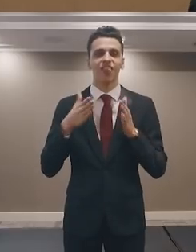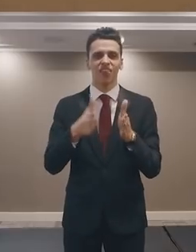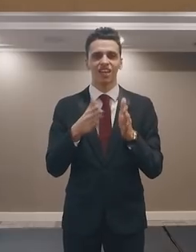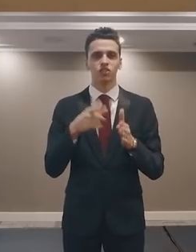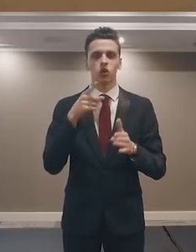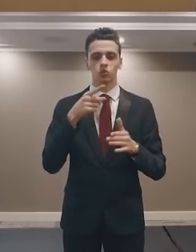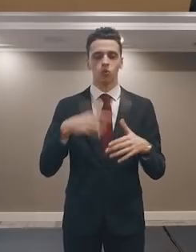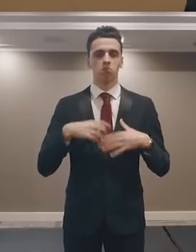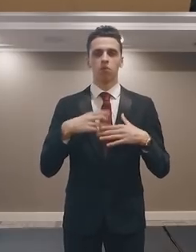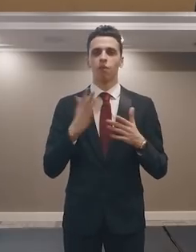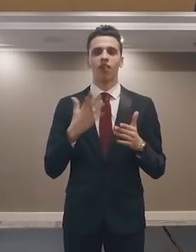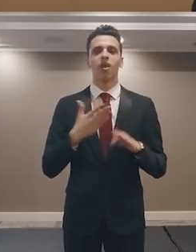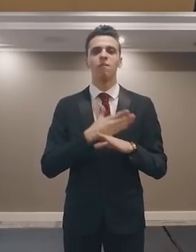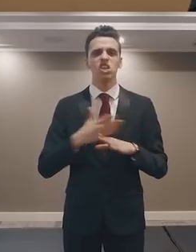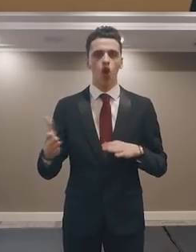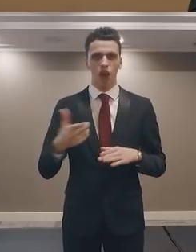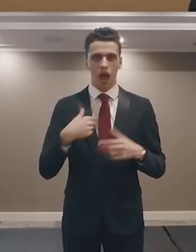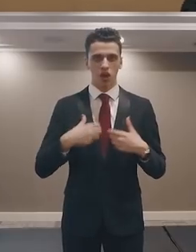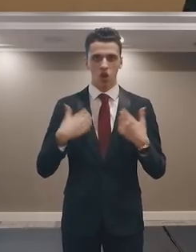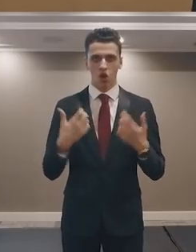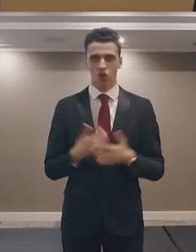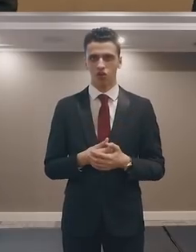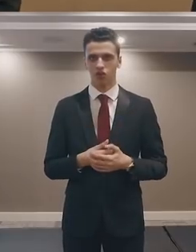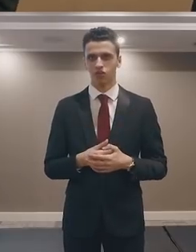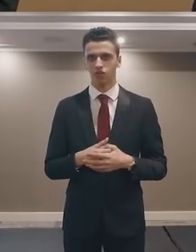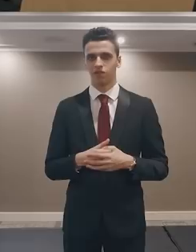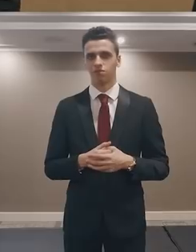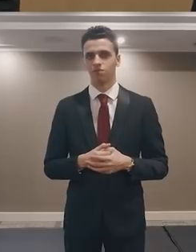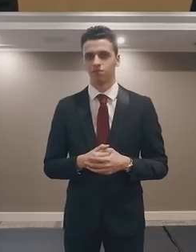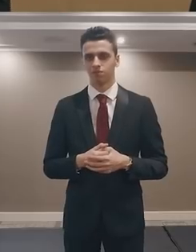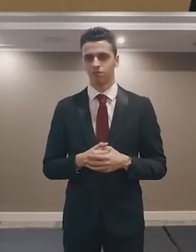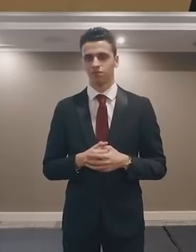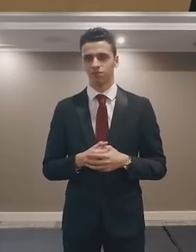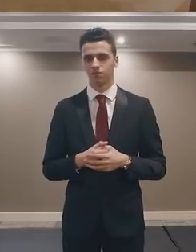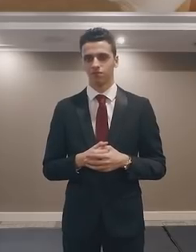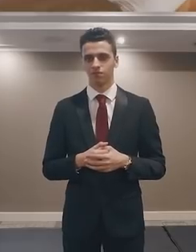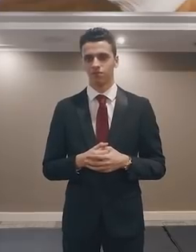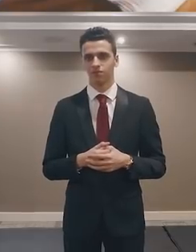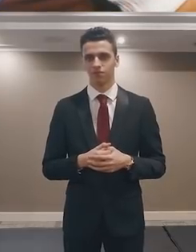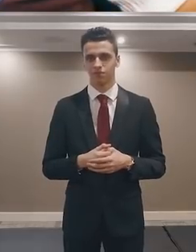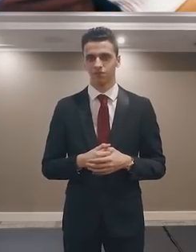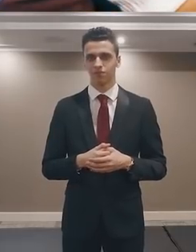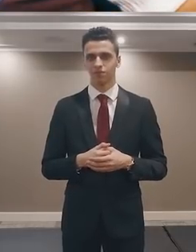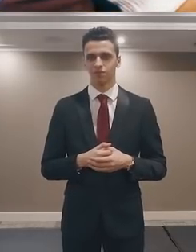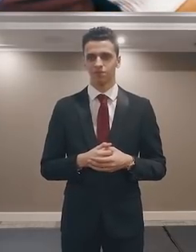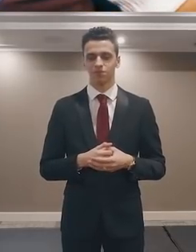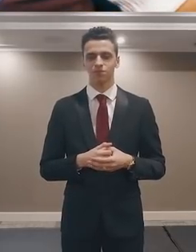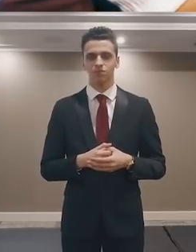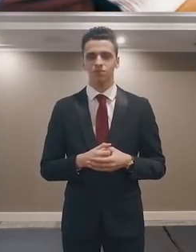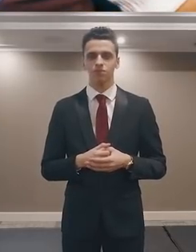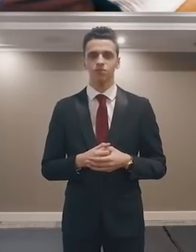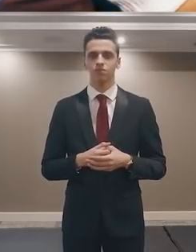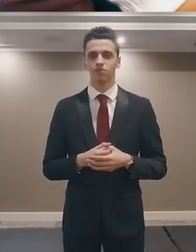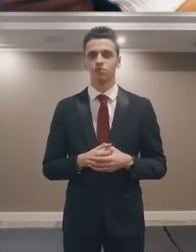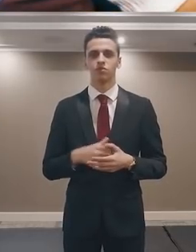cuatro chavos es una locura y luego me gustan los cruceros se nota verdad comer es una maravilla el entrenamiento está a bordo bueno